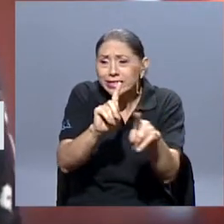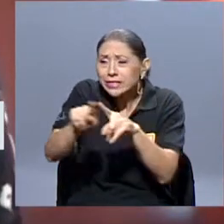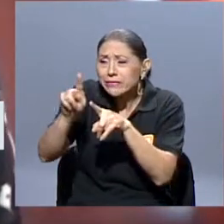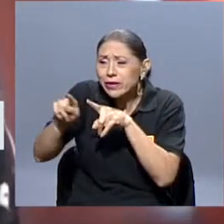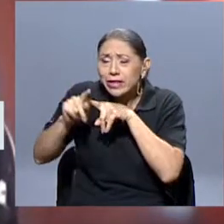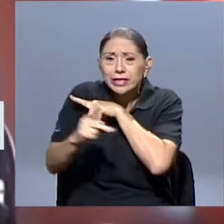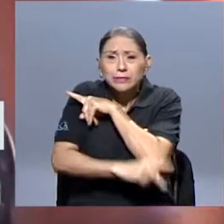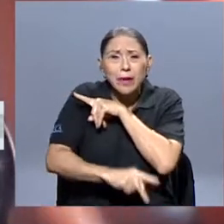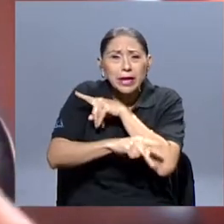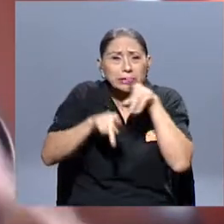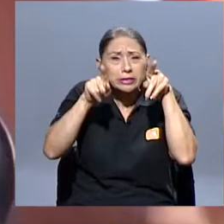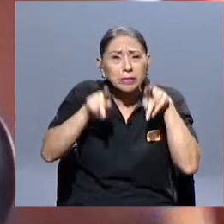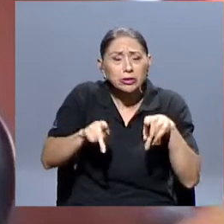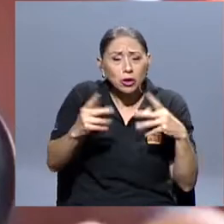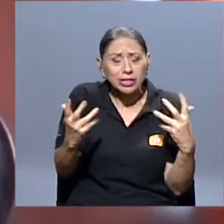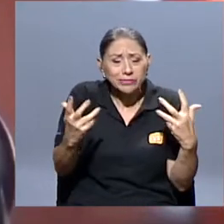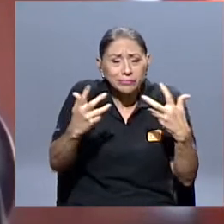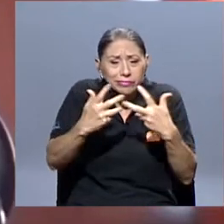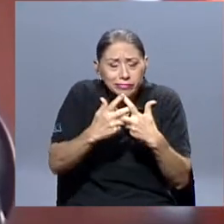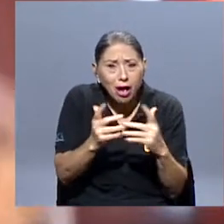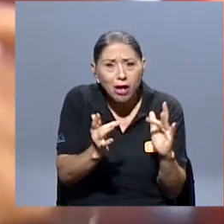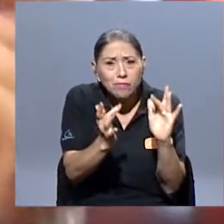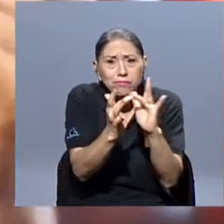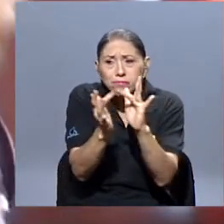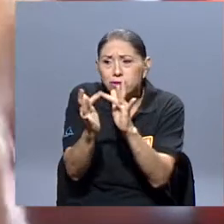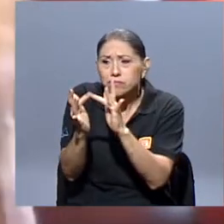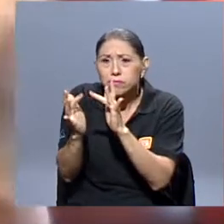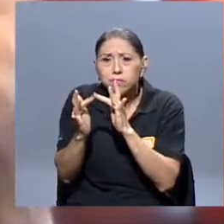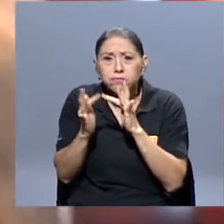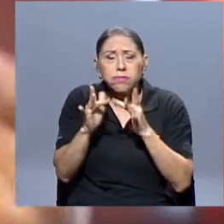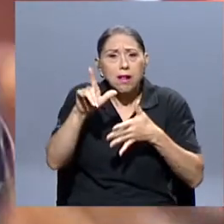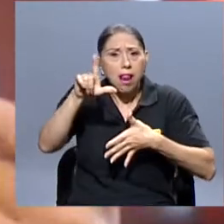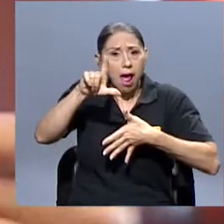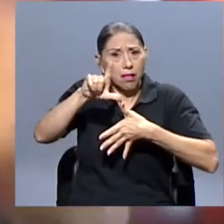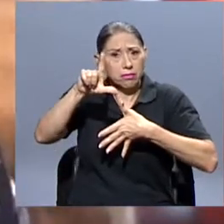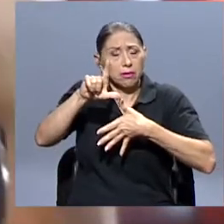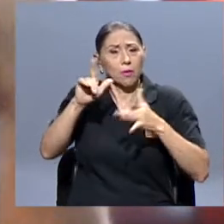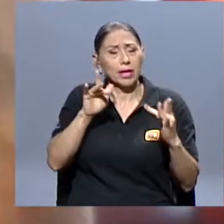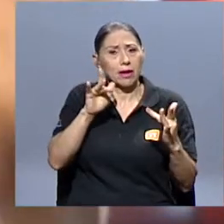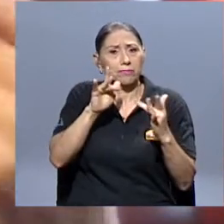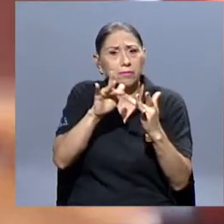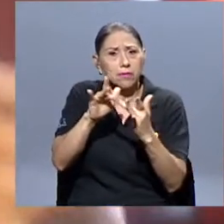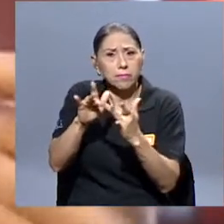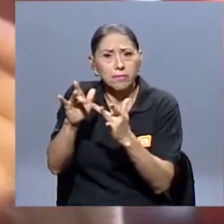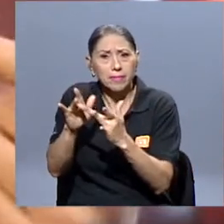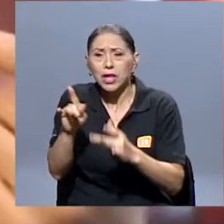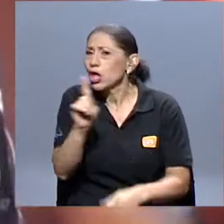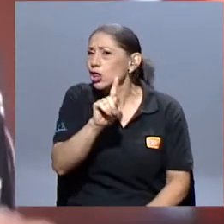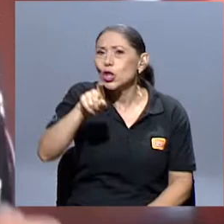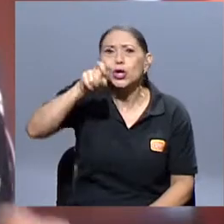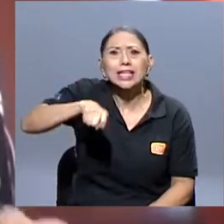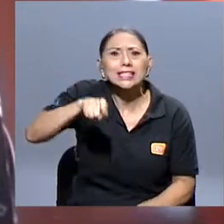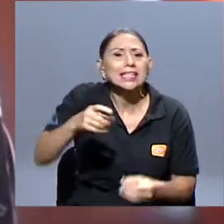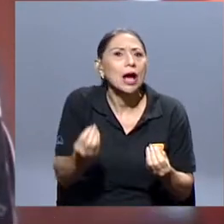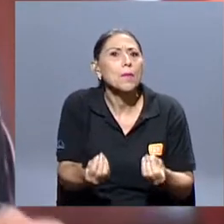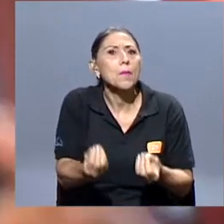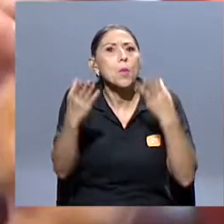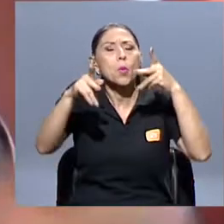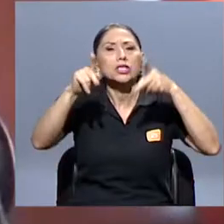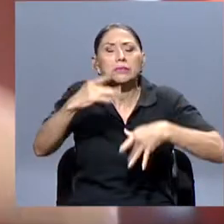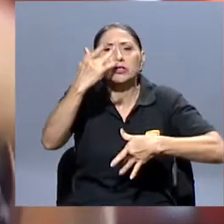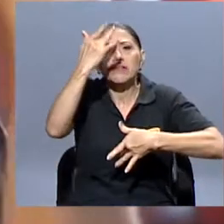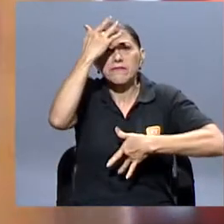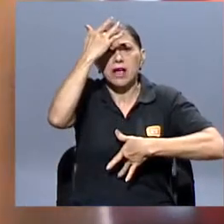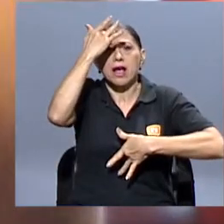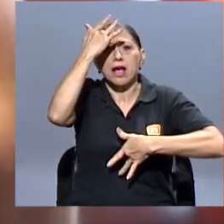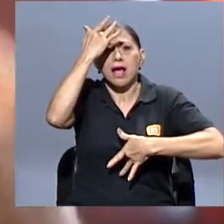está conectada, ¿verdad? Entonces, no se necesitan demasiadas personas infectadas en este momento